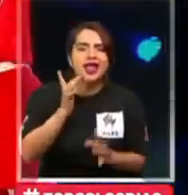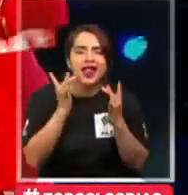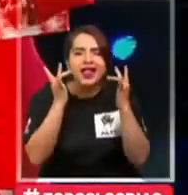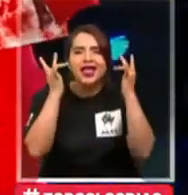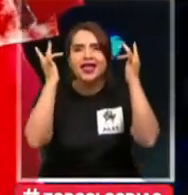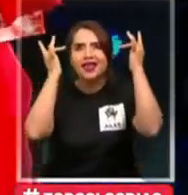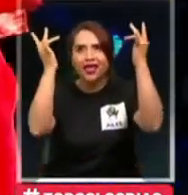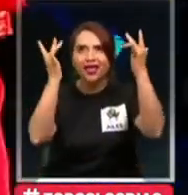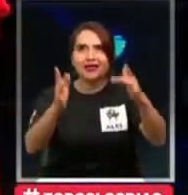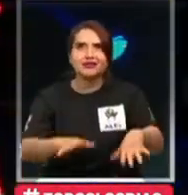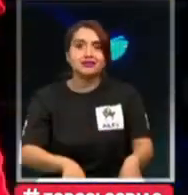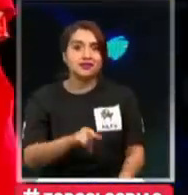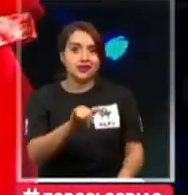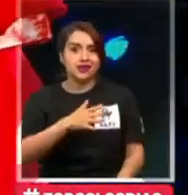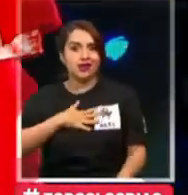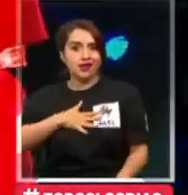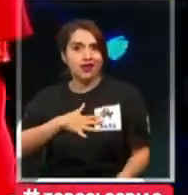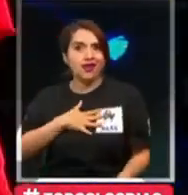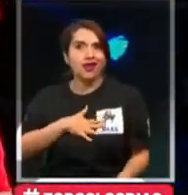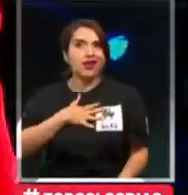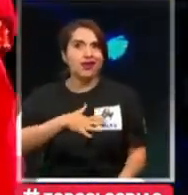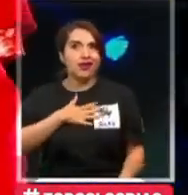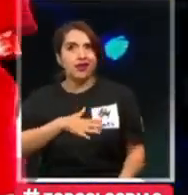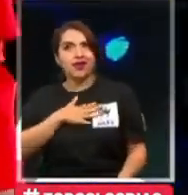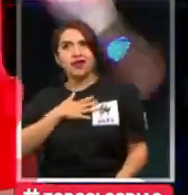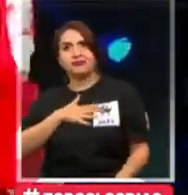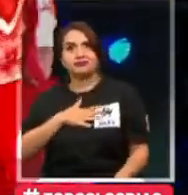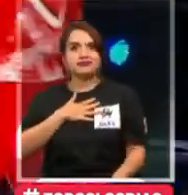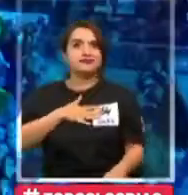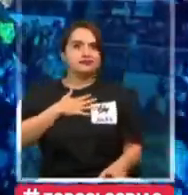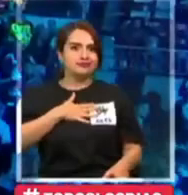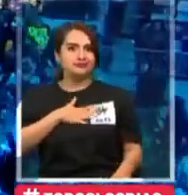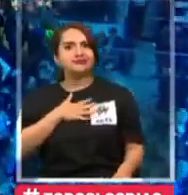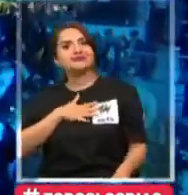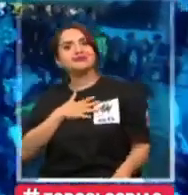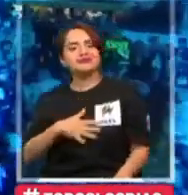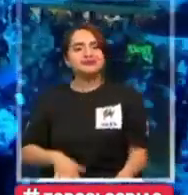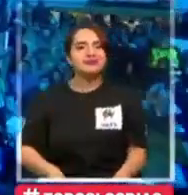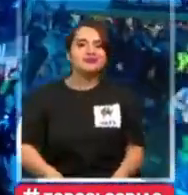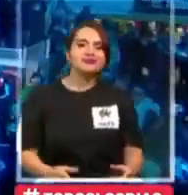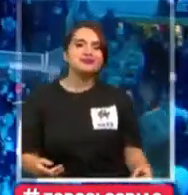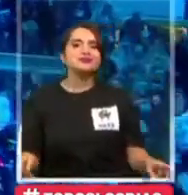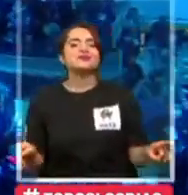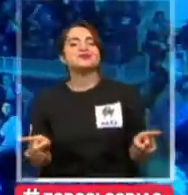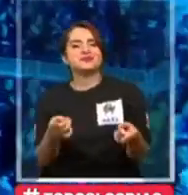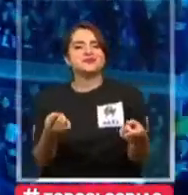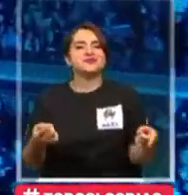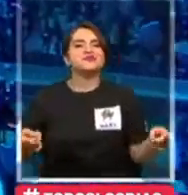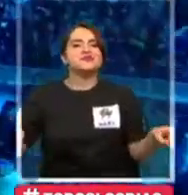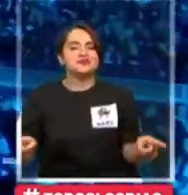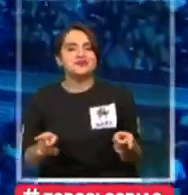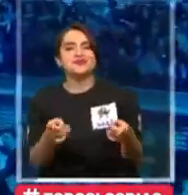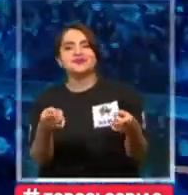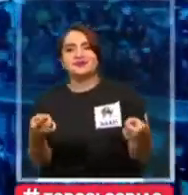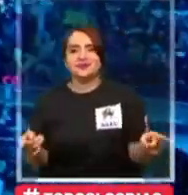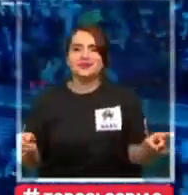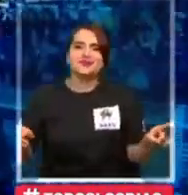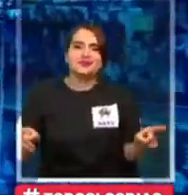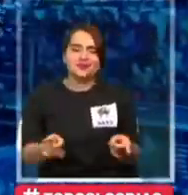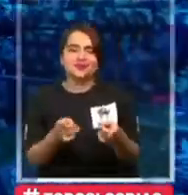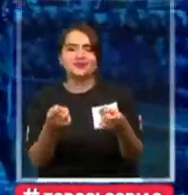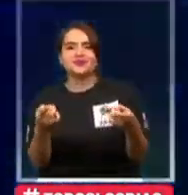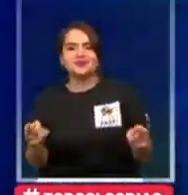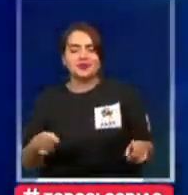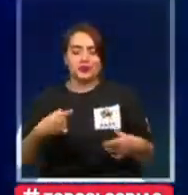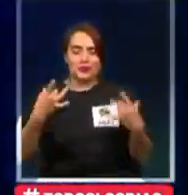alegría. Si quieres te la saco, no te avisas. Que me pongo